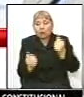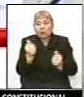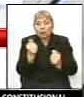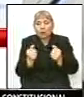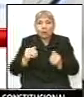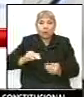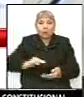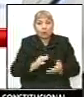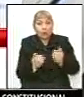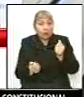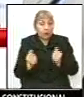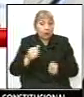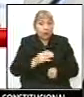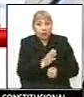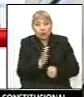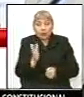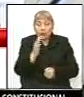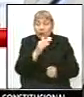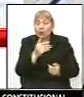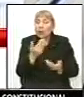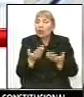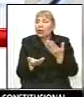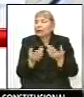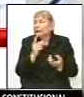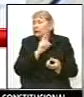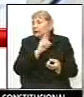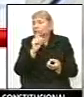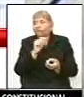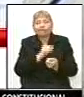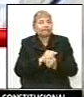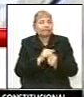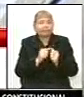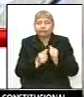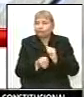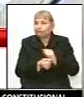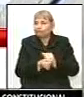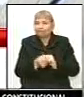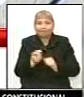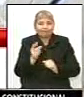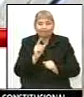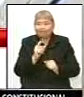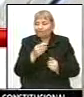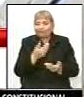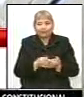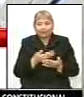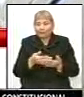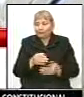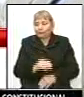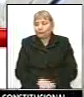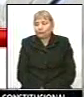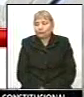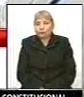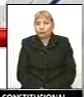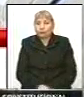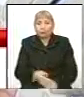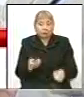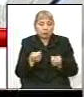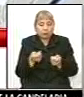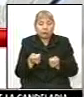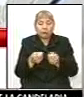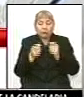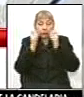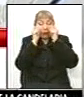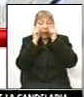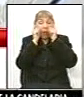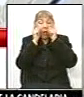nacional. Hay impactos que son irreversibles, ¿no? No se trata de mitigación, de planes de manejo, sino hay impactos